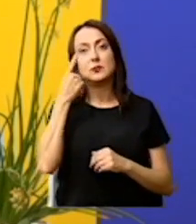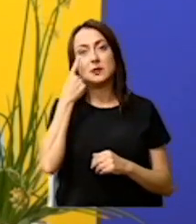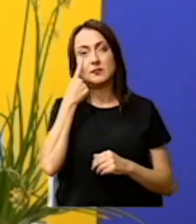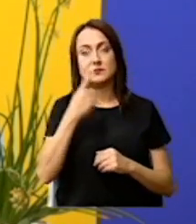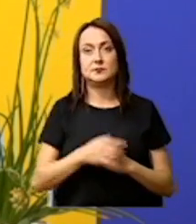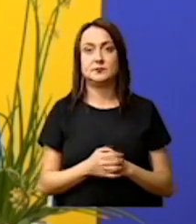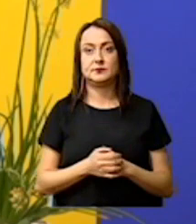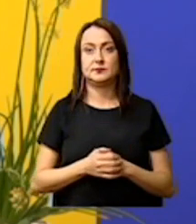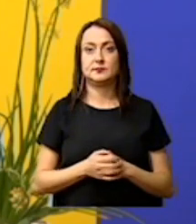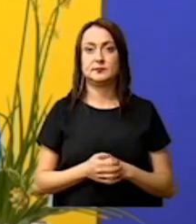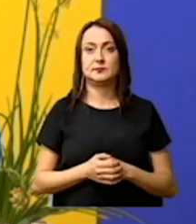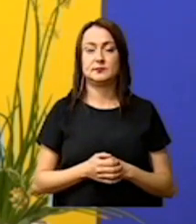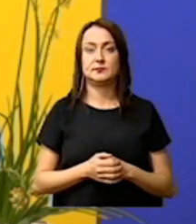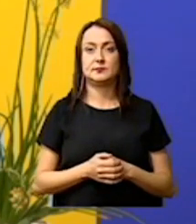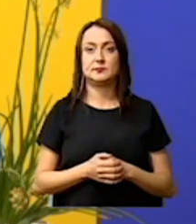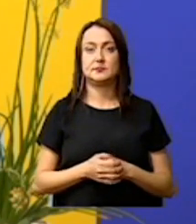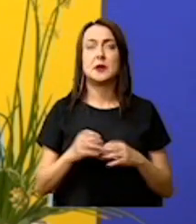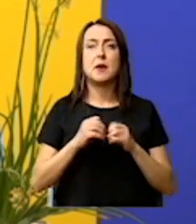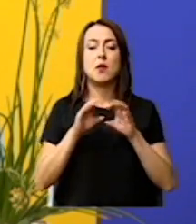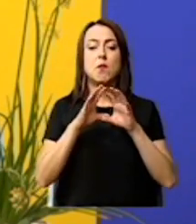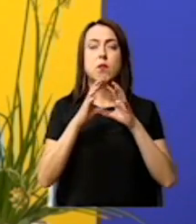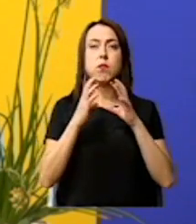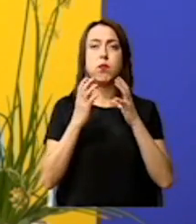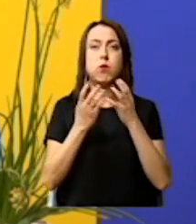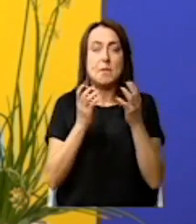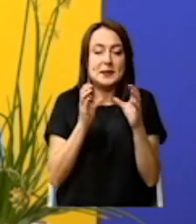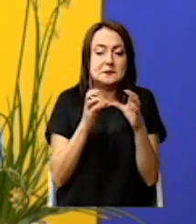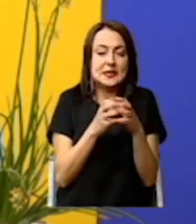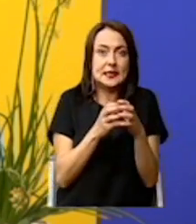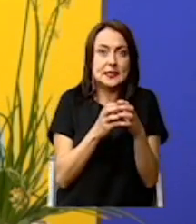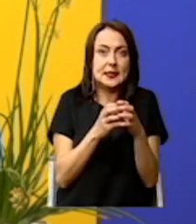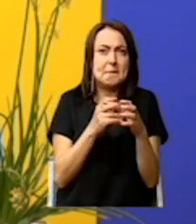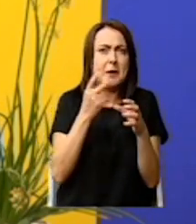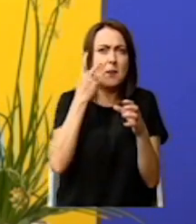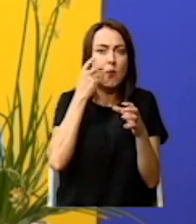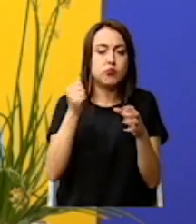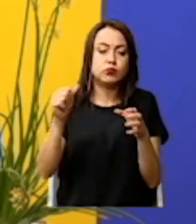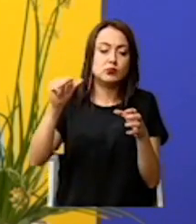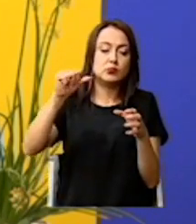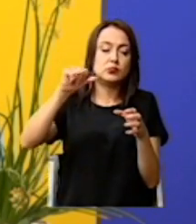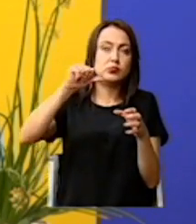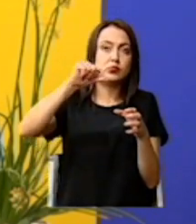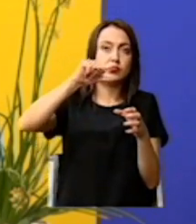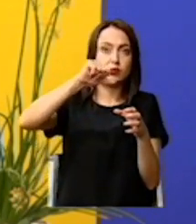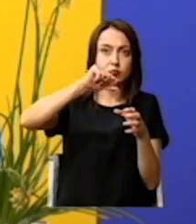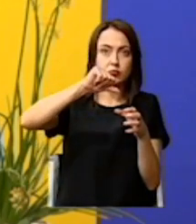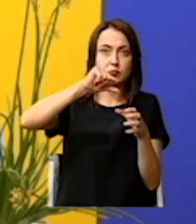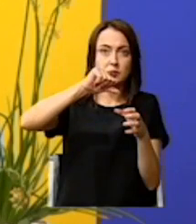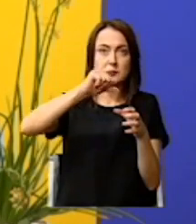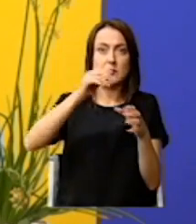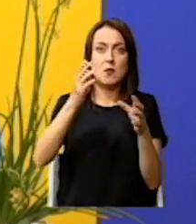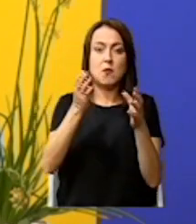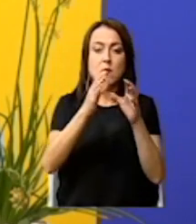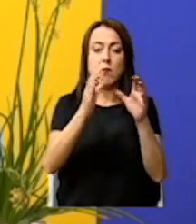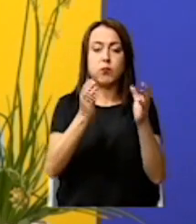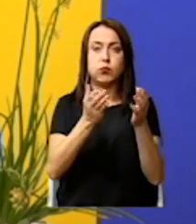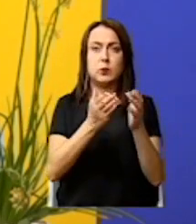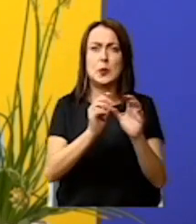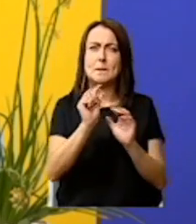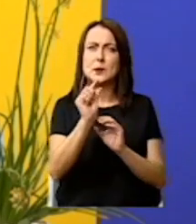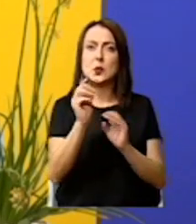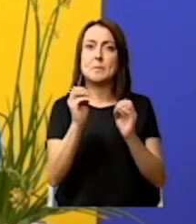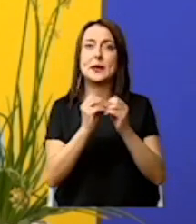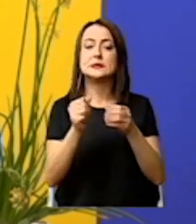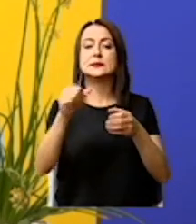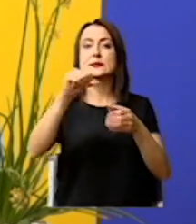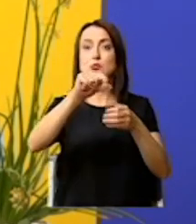ver. Esta está más redondeada y más pequeña. Ahora veamos aquí. Va tomando, le voy a poner un poquitito más